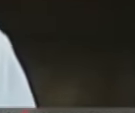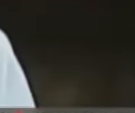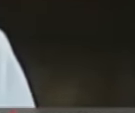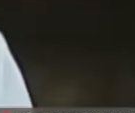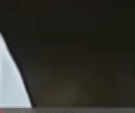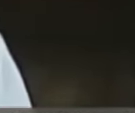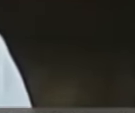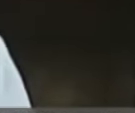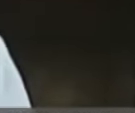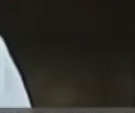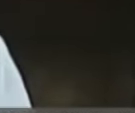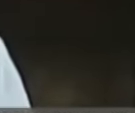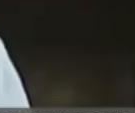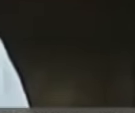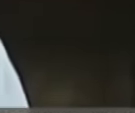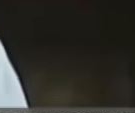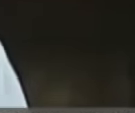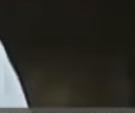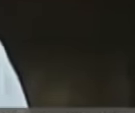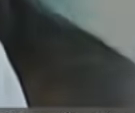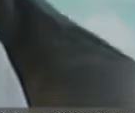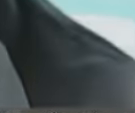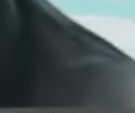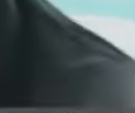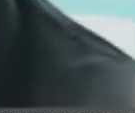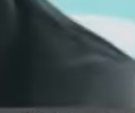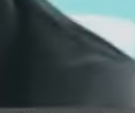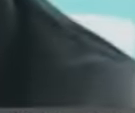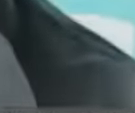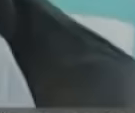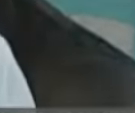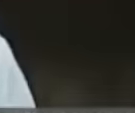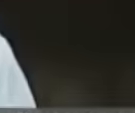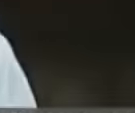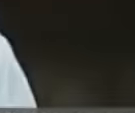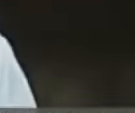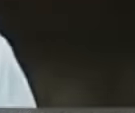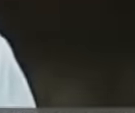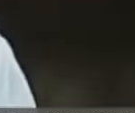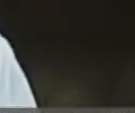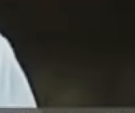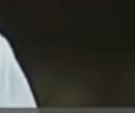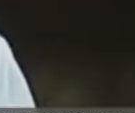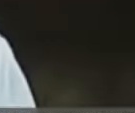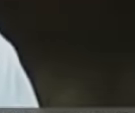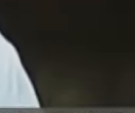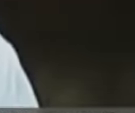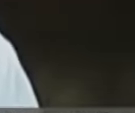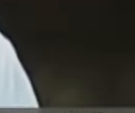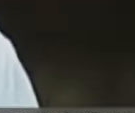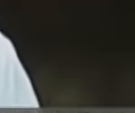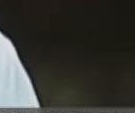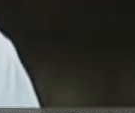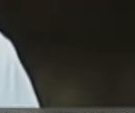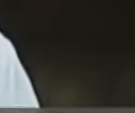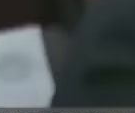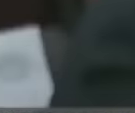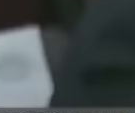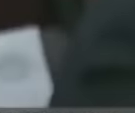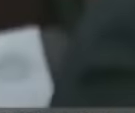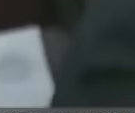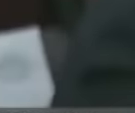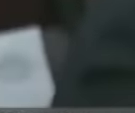consolidación territorial de una nueva vida, una nueva sociedad que se tiene que ir construyendo dentro del modelo democrático